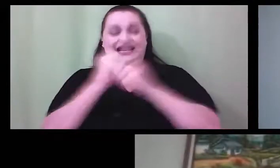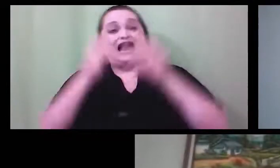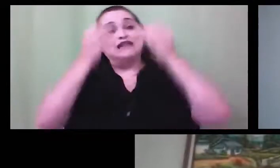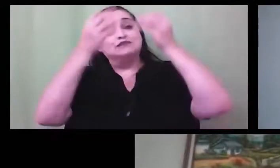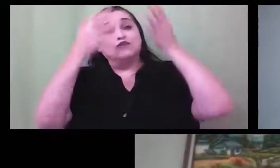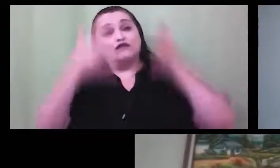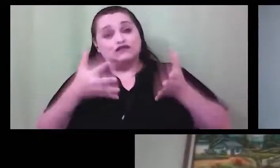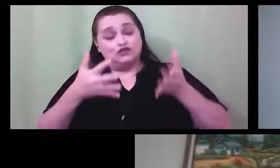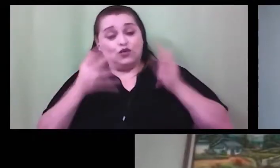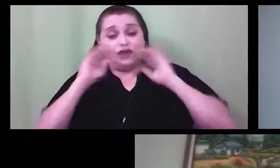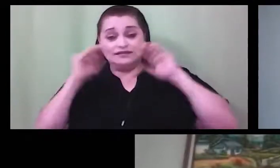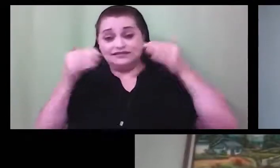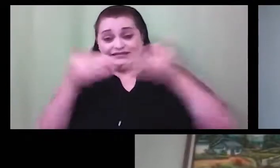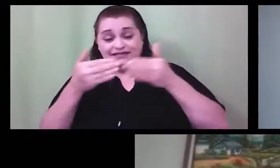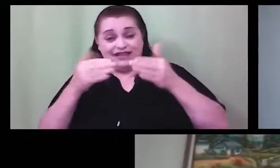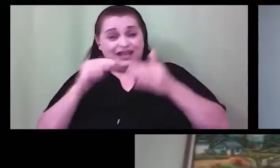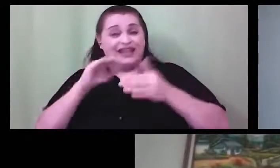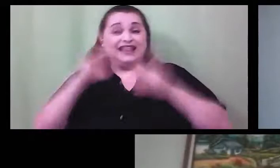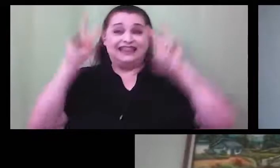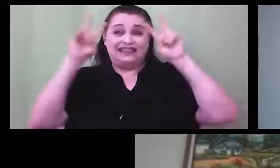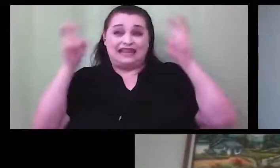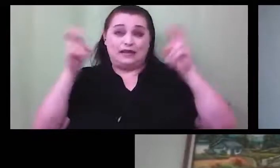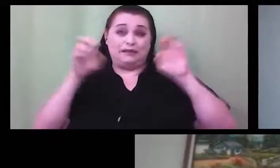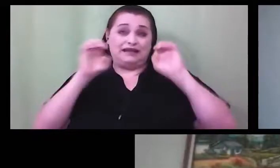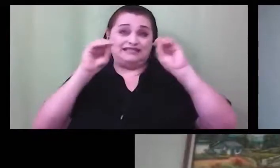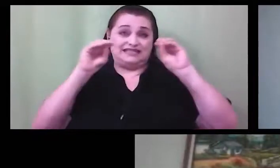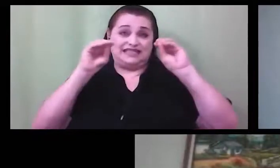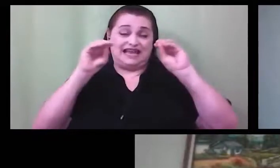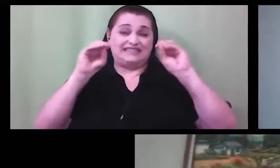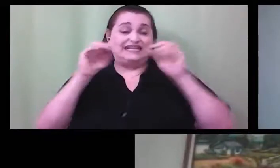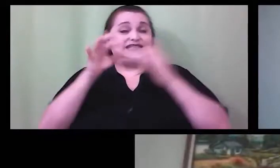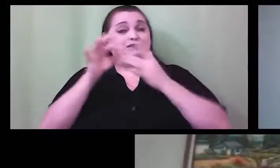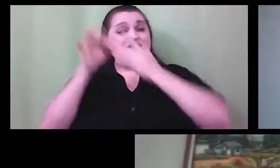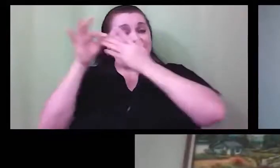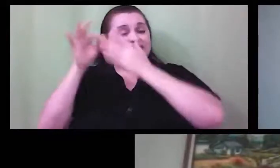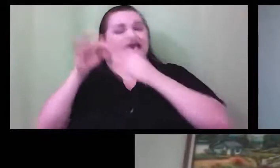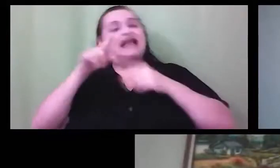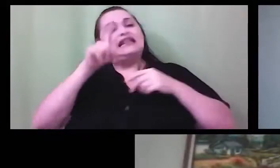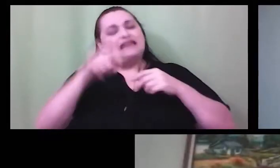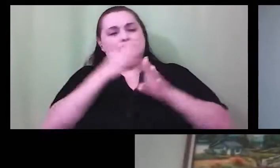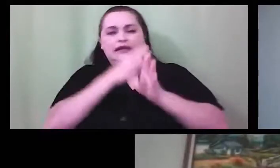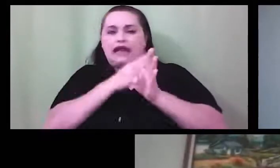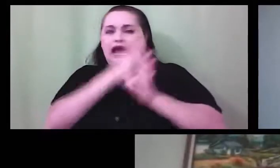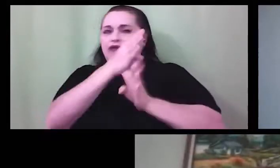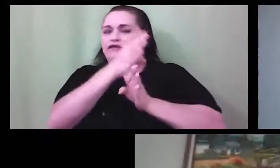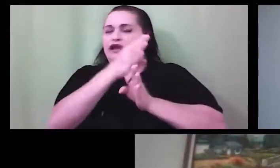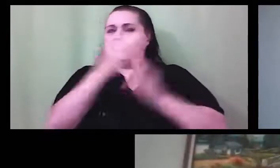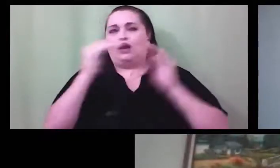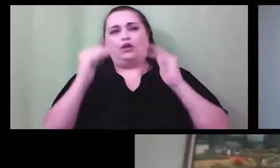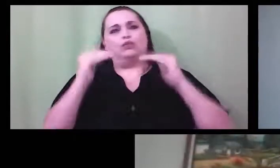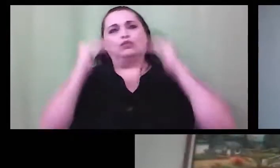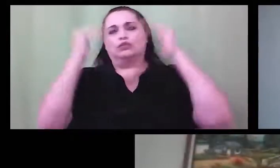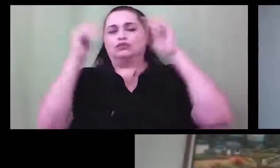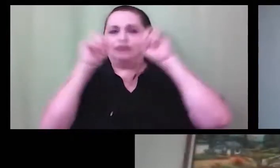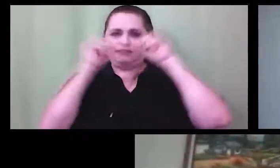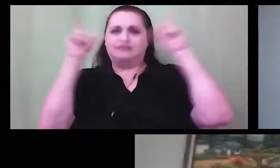profesoras que se dedican a todo el tema de enseñanza especial, yo les digo que tienen una carrera súper admirable. Ya